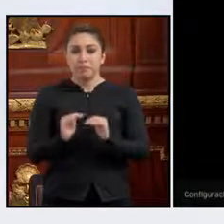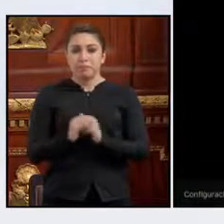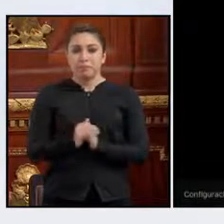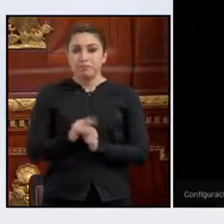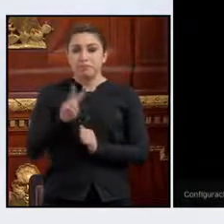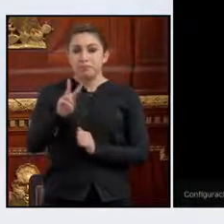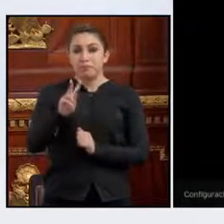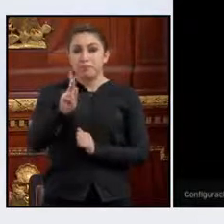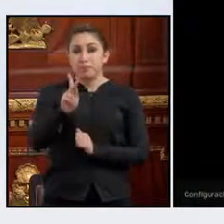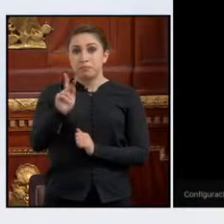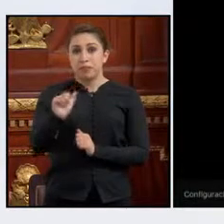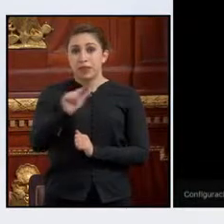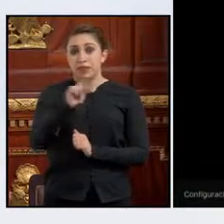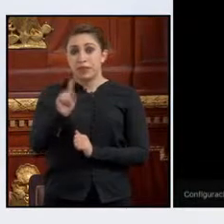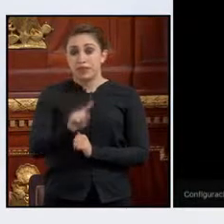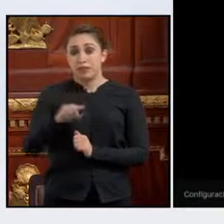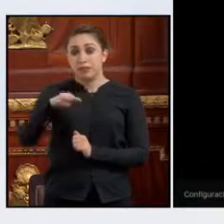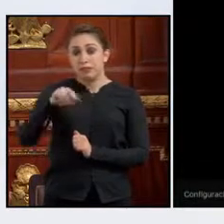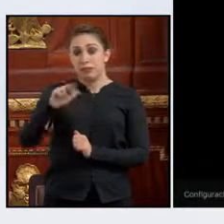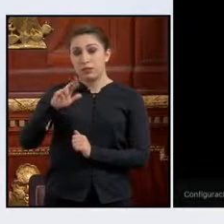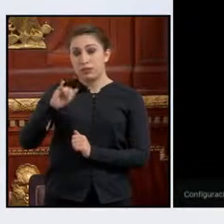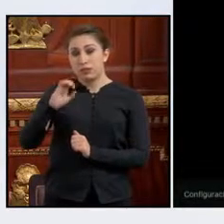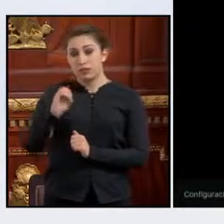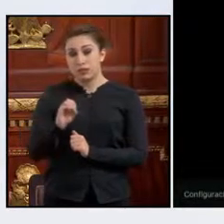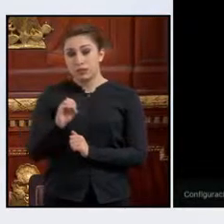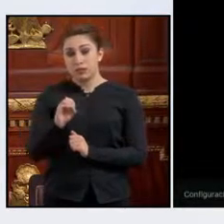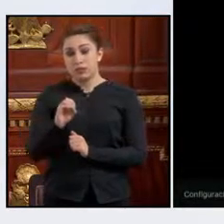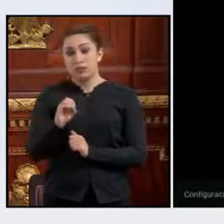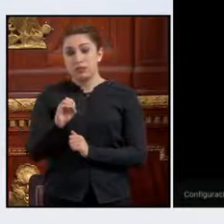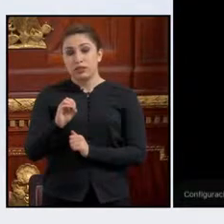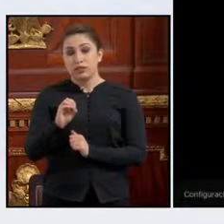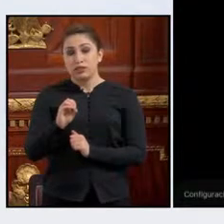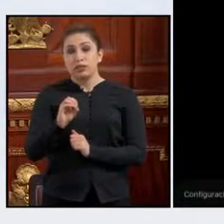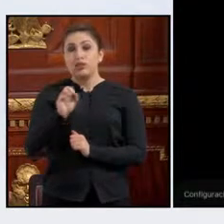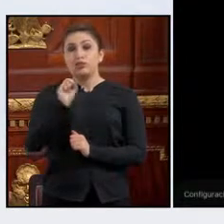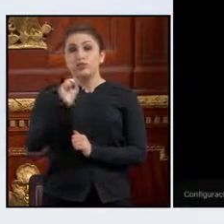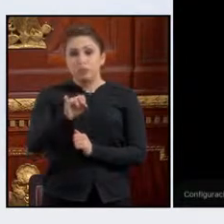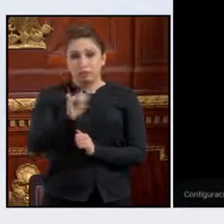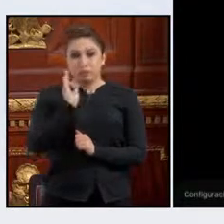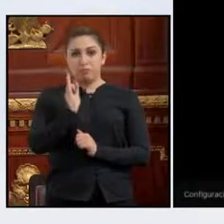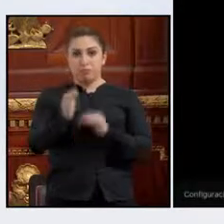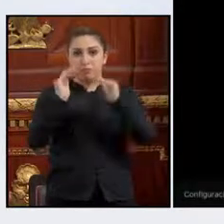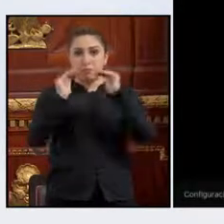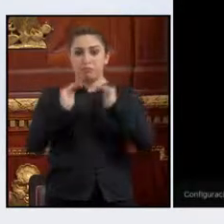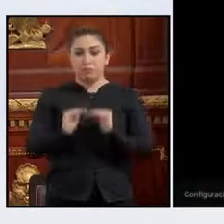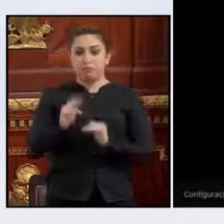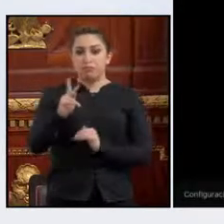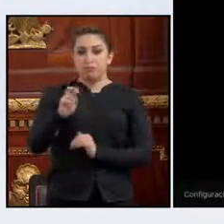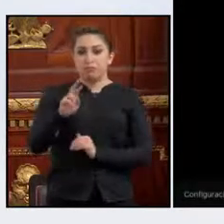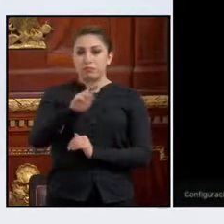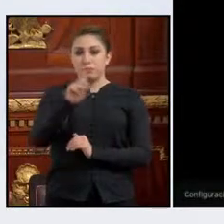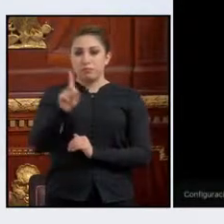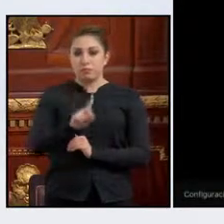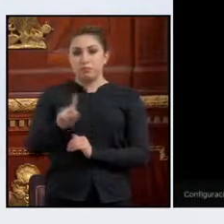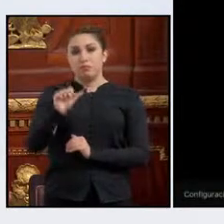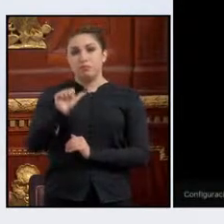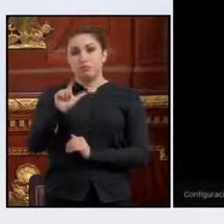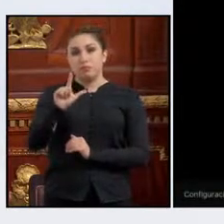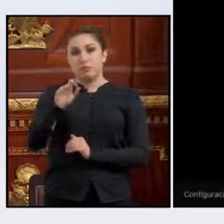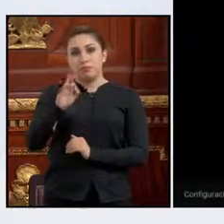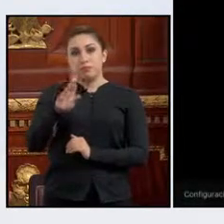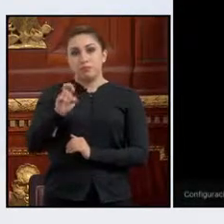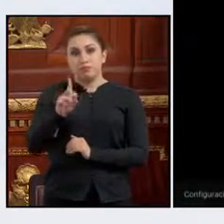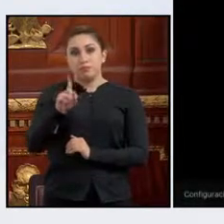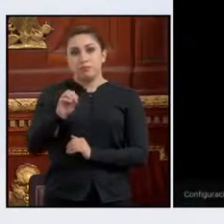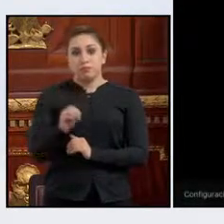Paz Reyes María de Lourdes. Paz Reyes, a favor. Pérez Paredes Alfredo. Pérez